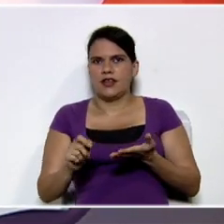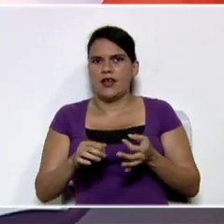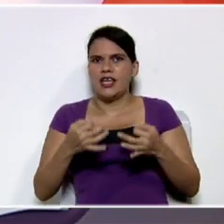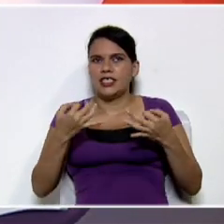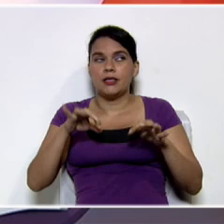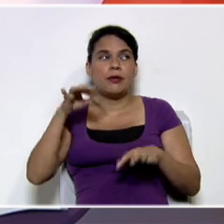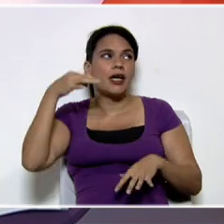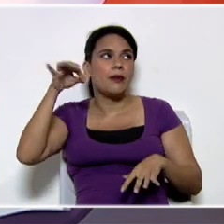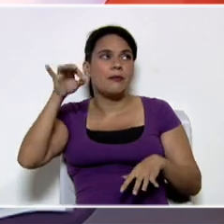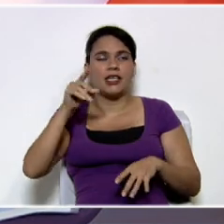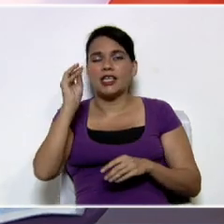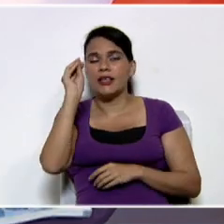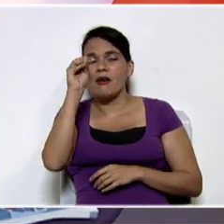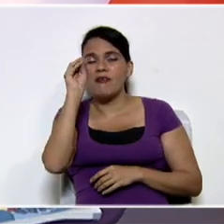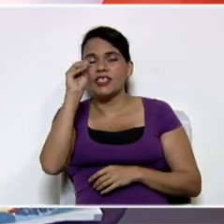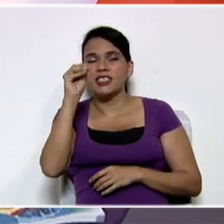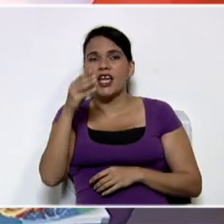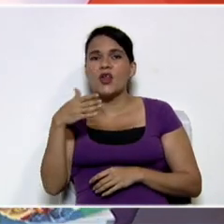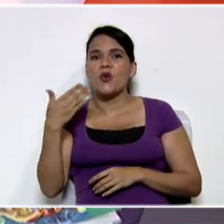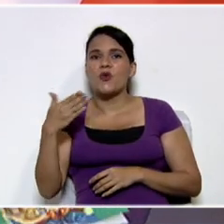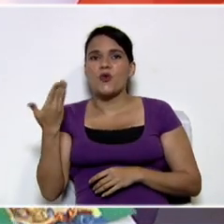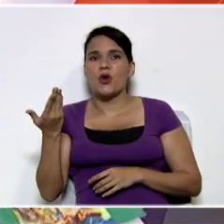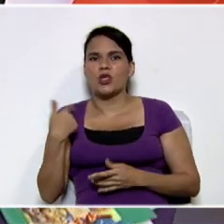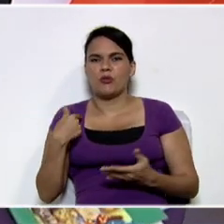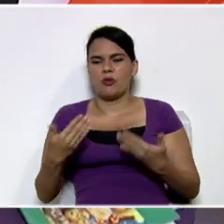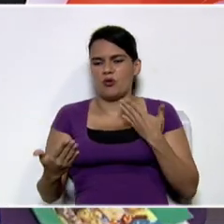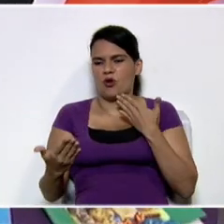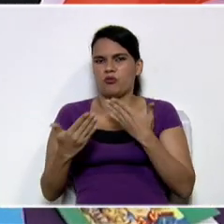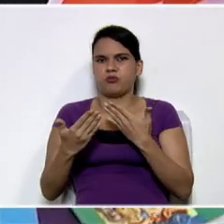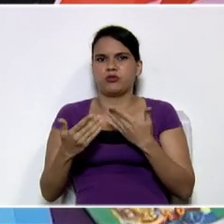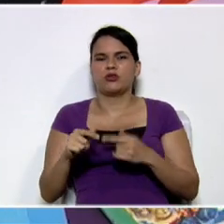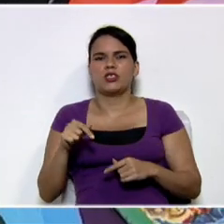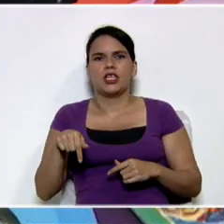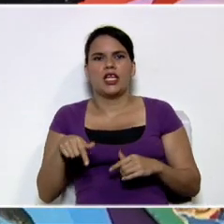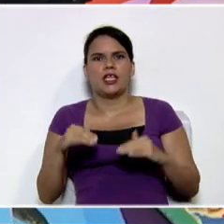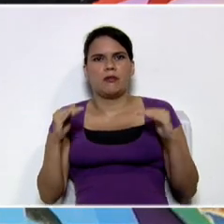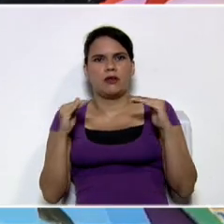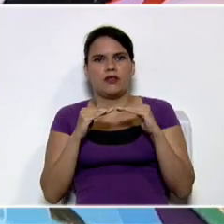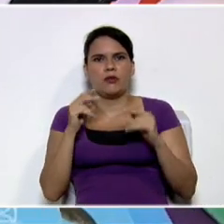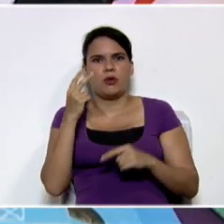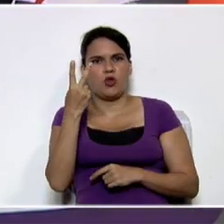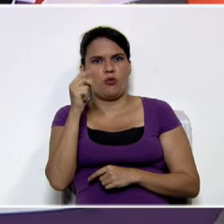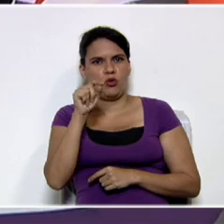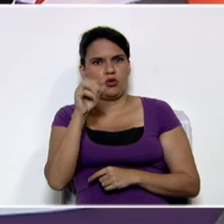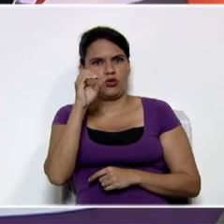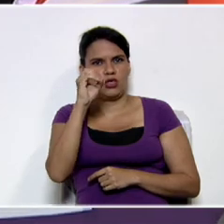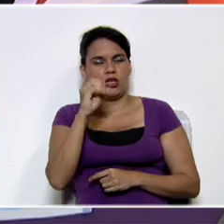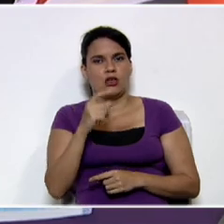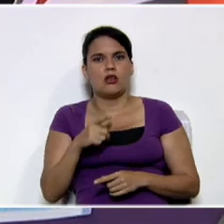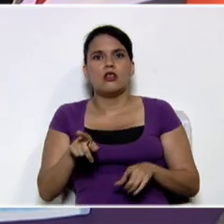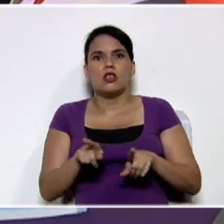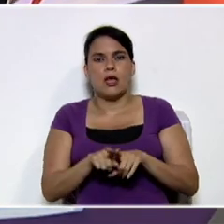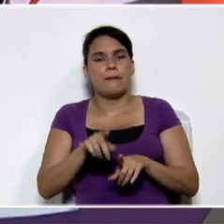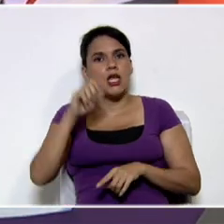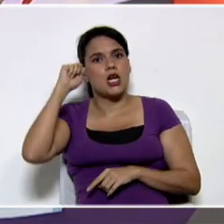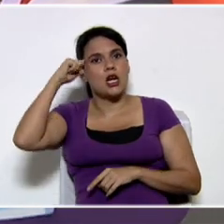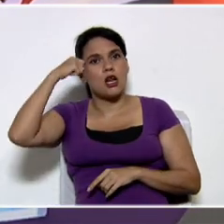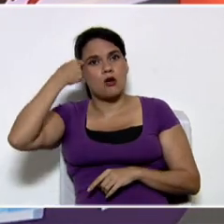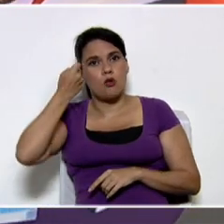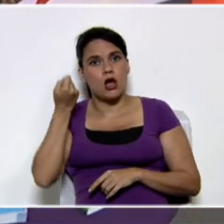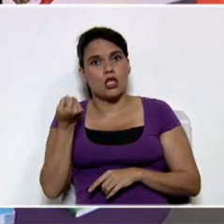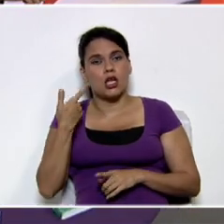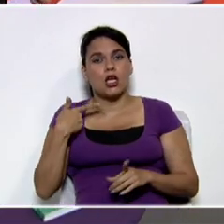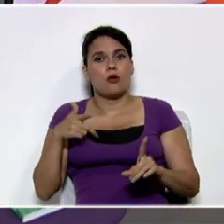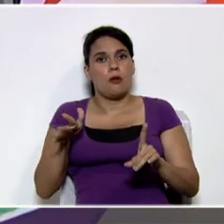campanita de notificaciones te va a avisar cuando nos podamos encontrar en esta plataforma audiovisual. Sin embargo, recuerden que nos